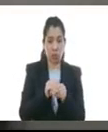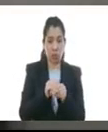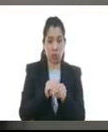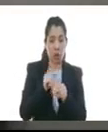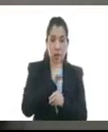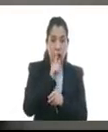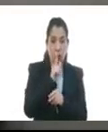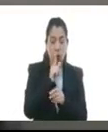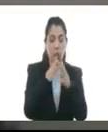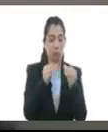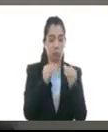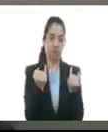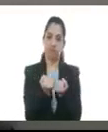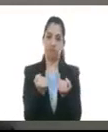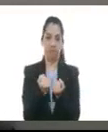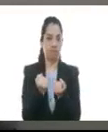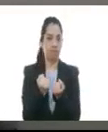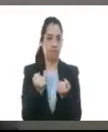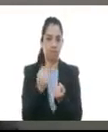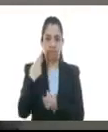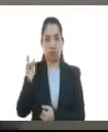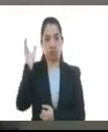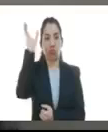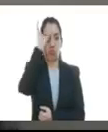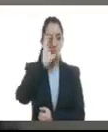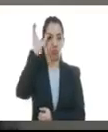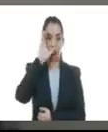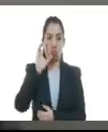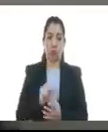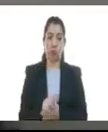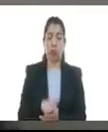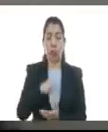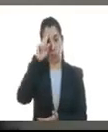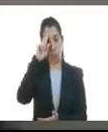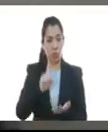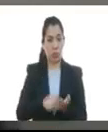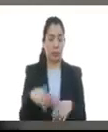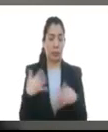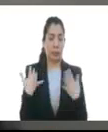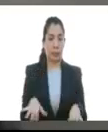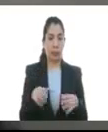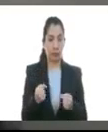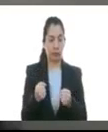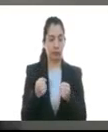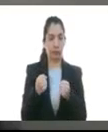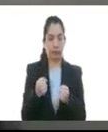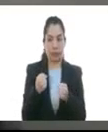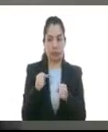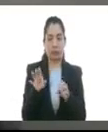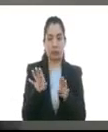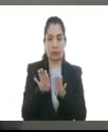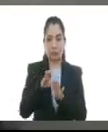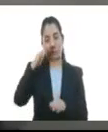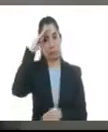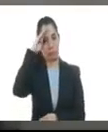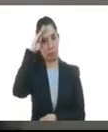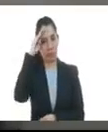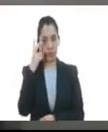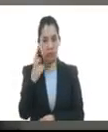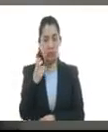es muy fuerte, ¿no? Y también coincido con que el primer punto tiene que ser la